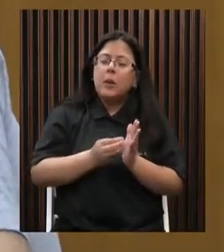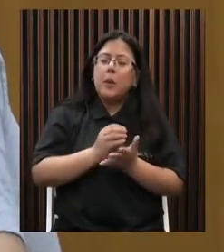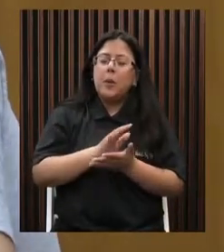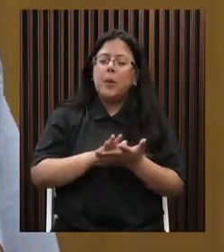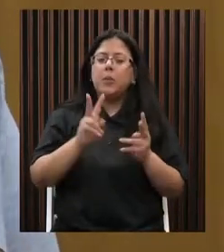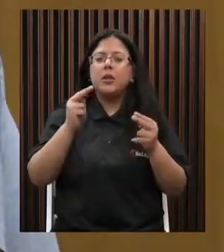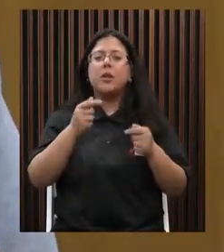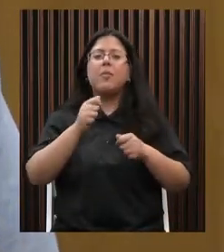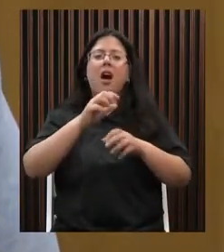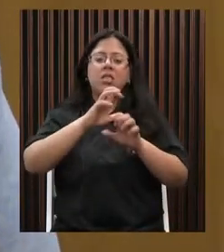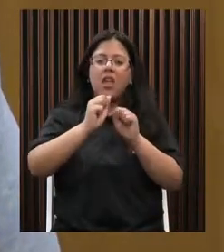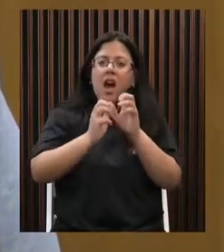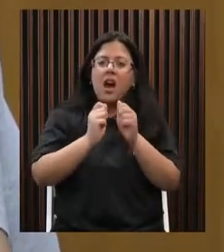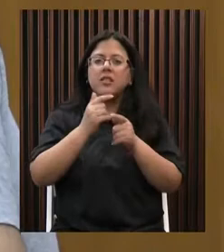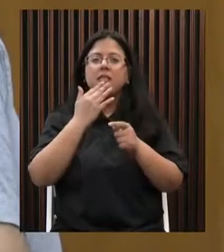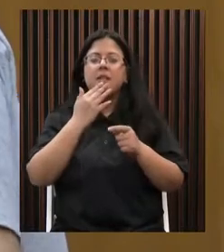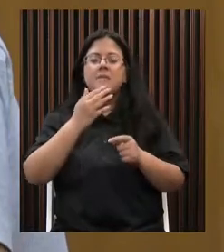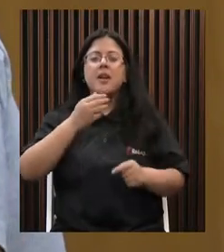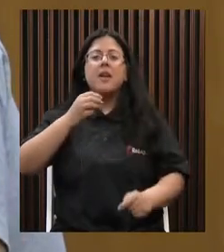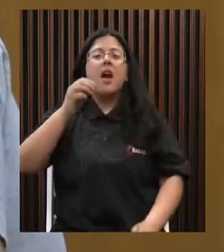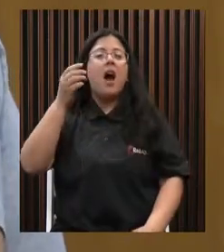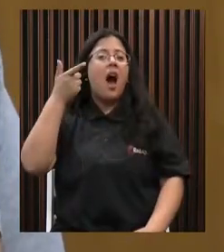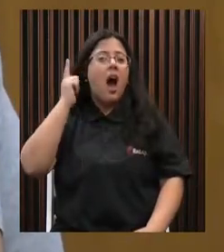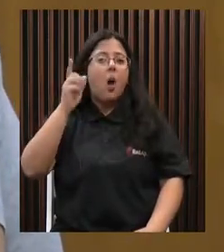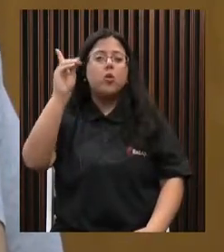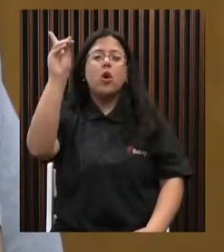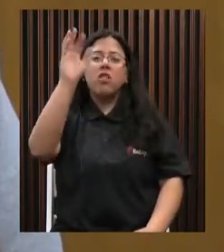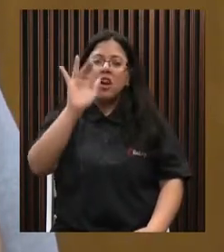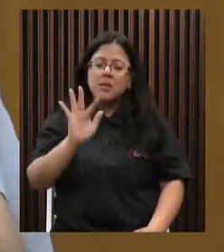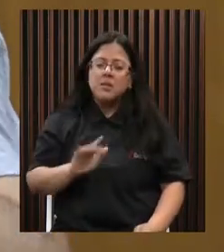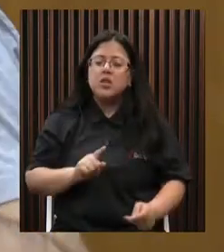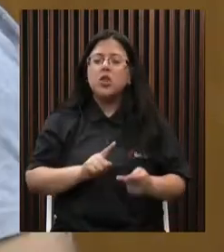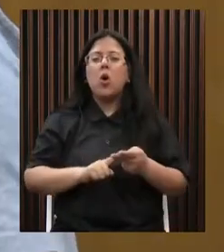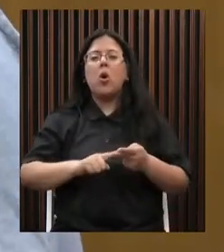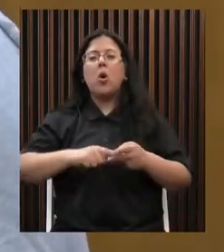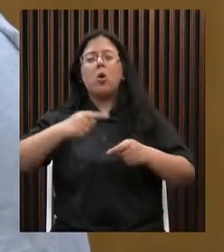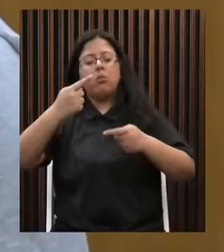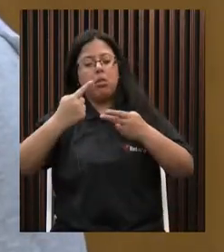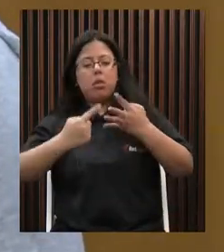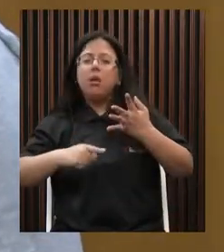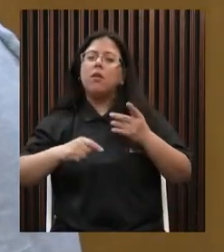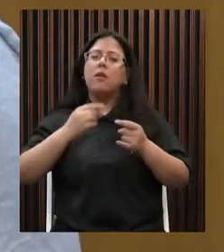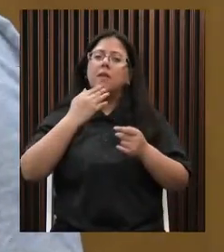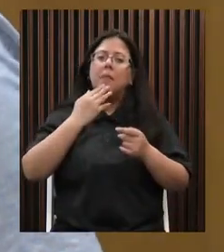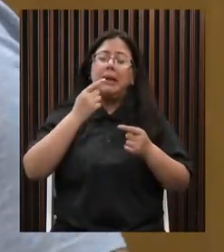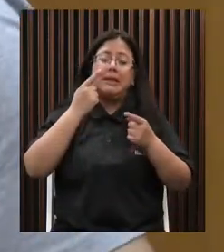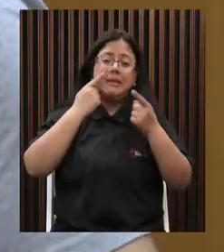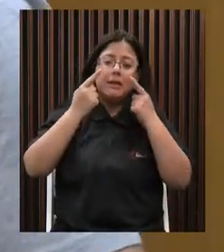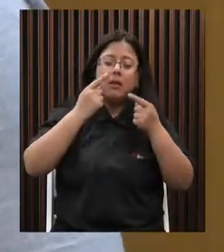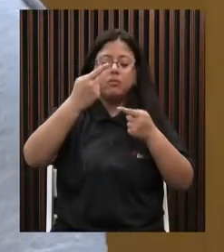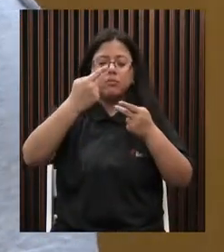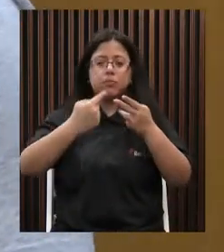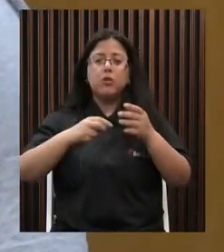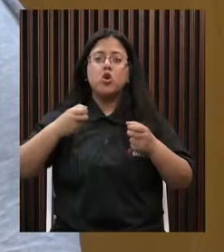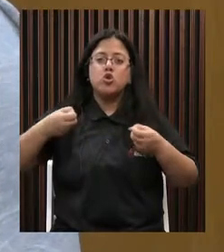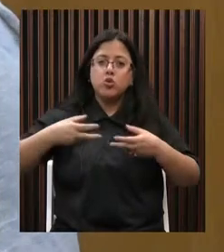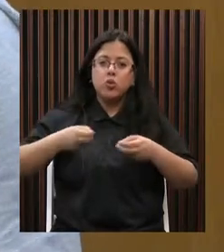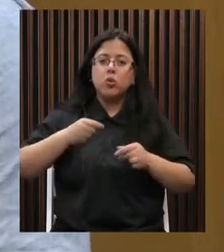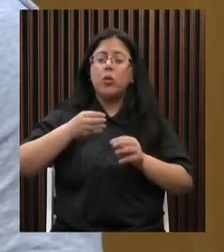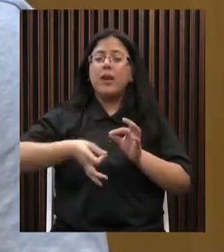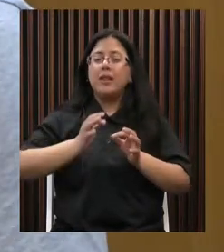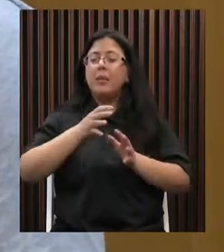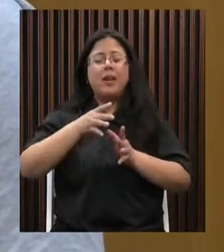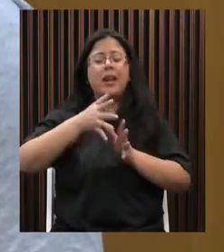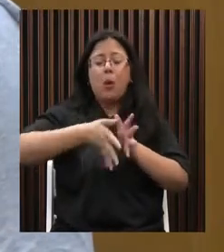la audiodescripción, las funciones distendidas, historias visuales, el subtitulaje, la integración del lenguaje de